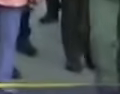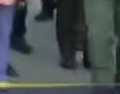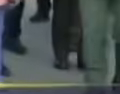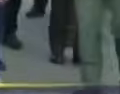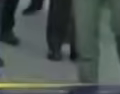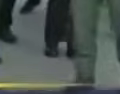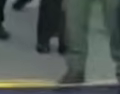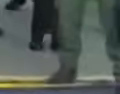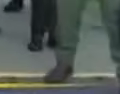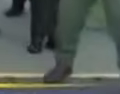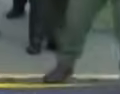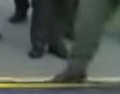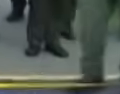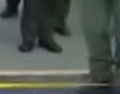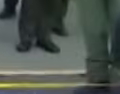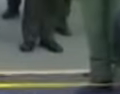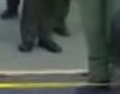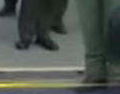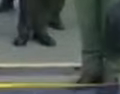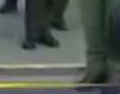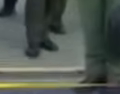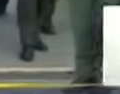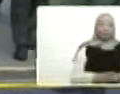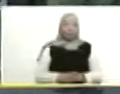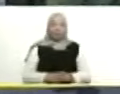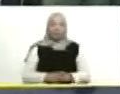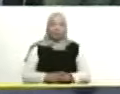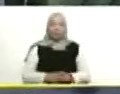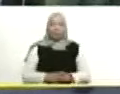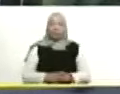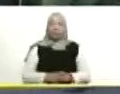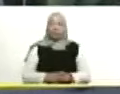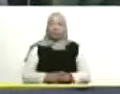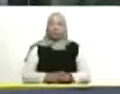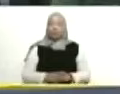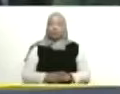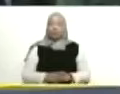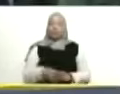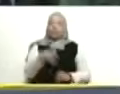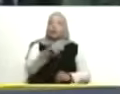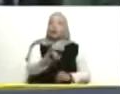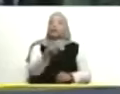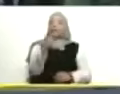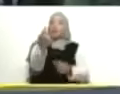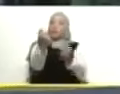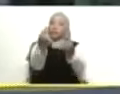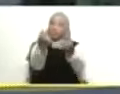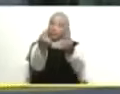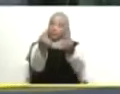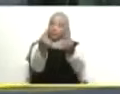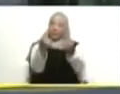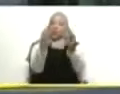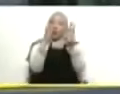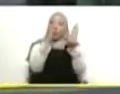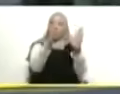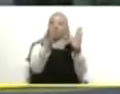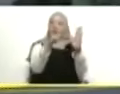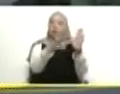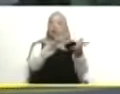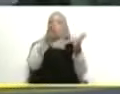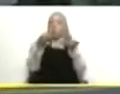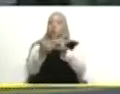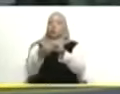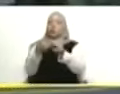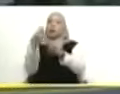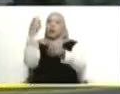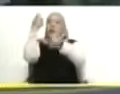victoria. Y ahora entramos. Tiene la palabra. Presidente, estamos entrando en la estación de la economía. Cómo el modelo transformador del